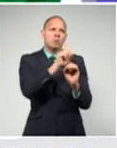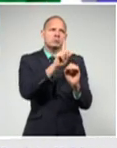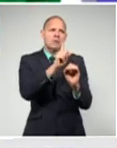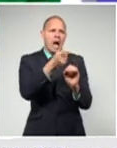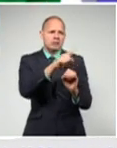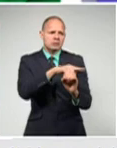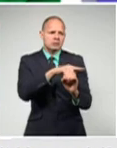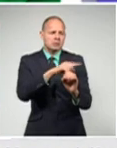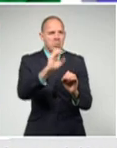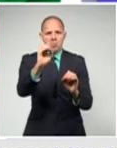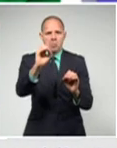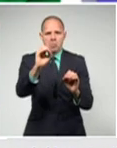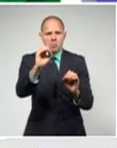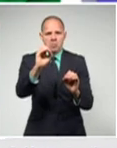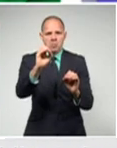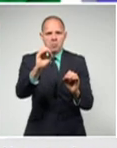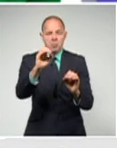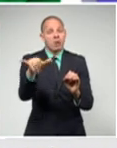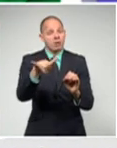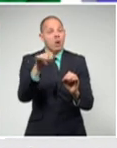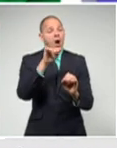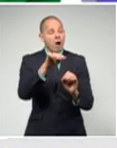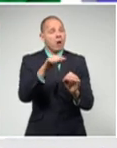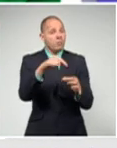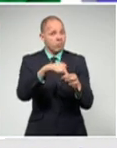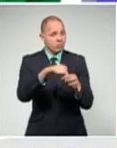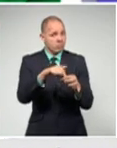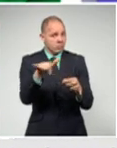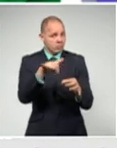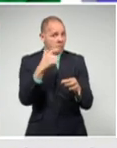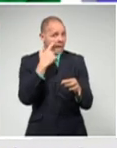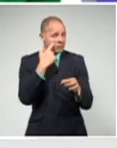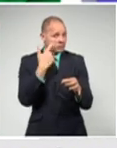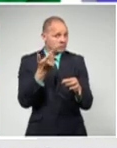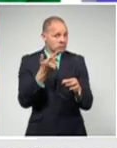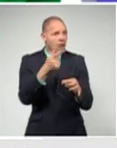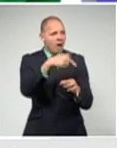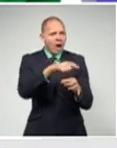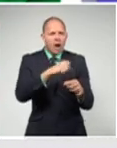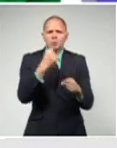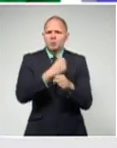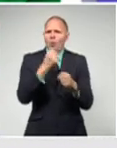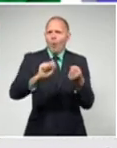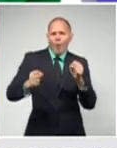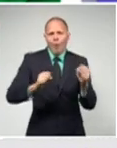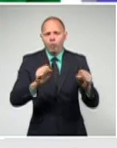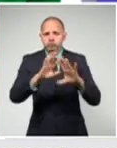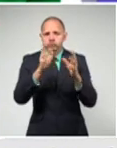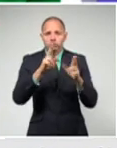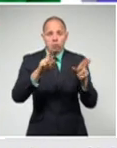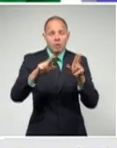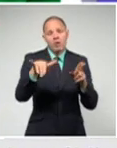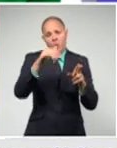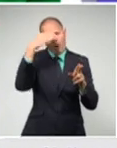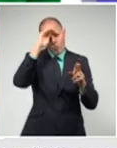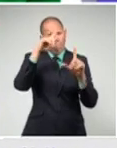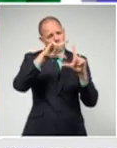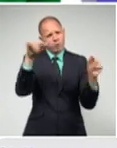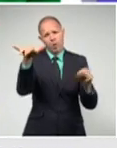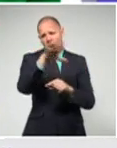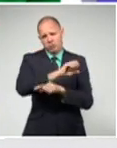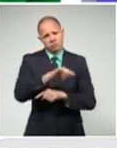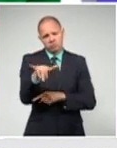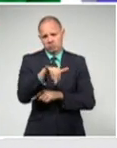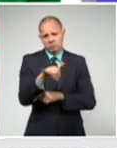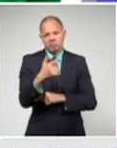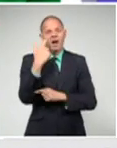caso. De todas formas, este es un municipio que está trabajando duro, como está trabajando toda Cuba, para